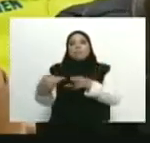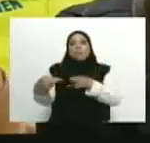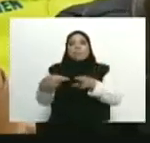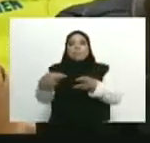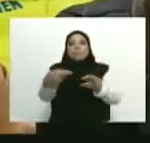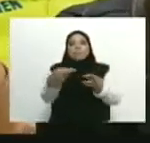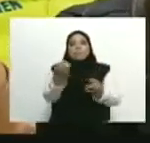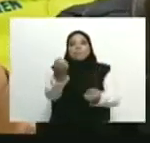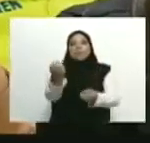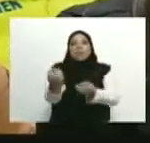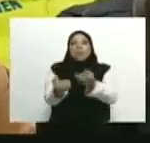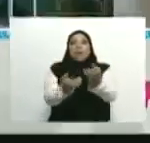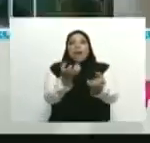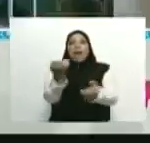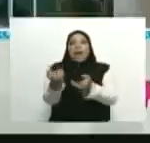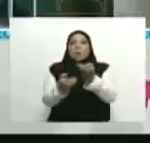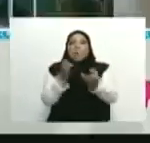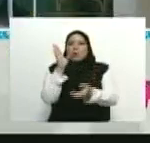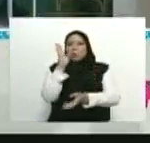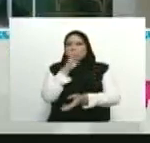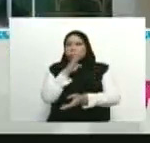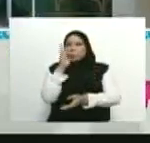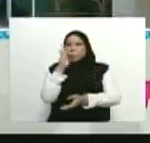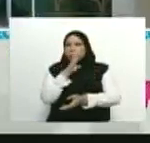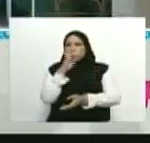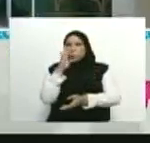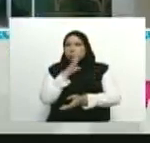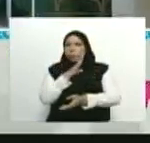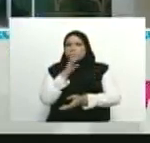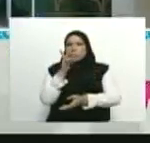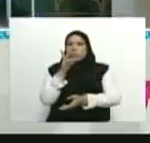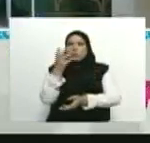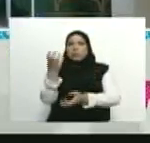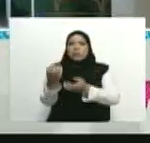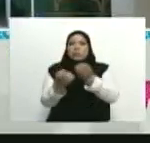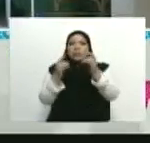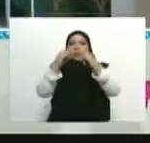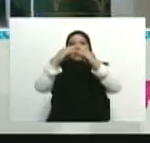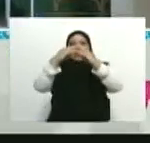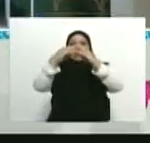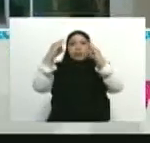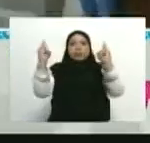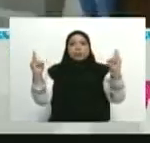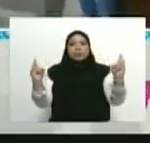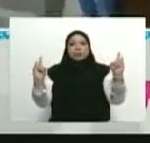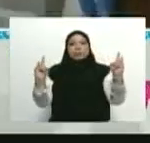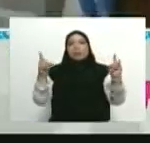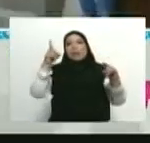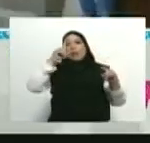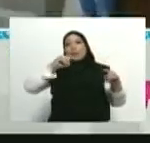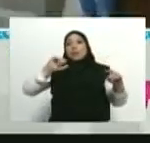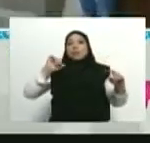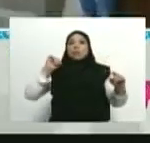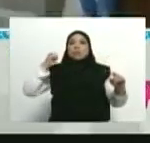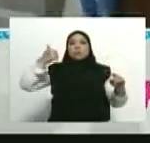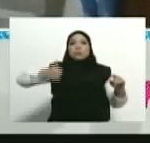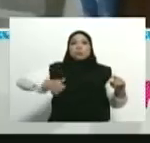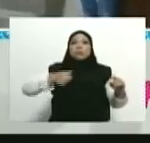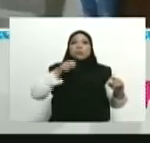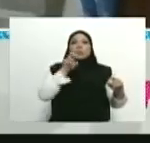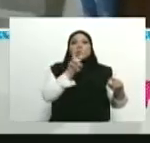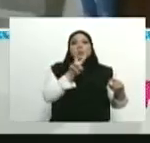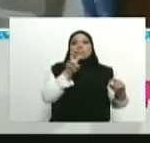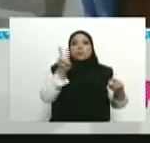momento Aguedionda. Y se construyó también el primer puente sobre el río San Juan para poder llegar allí. Años después, un 22 de